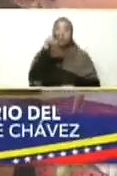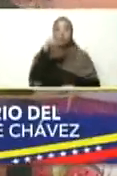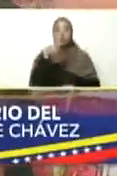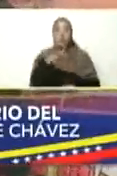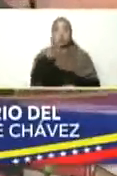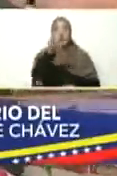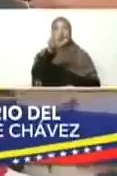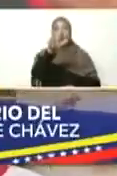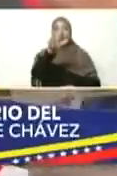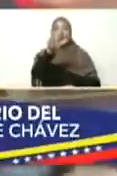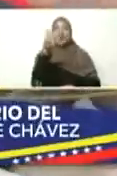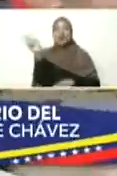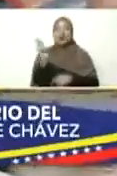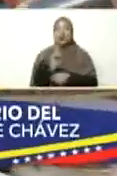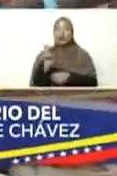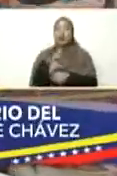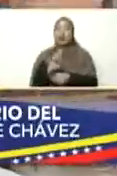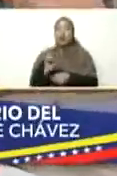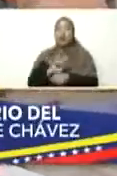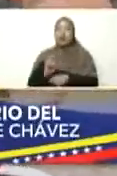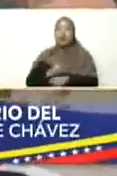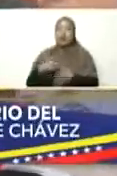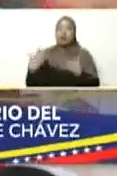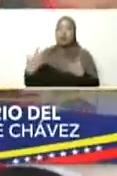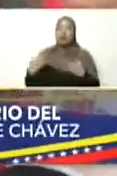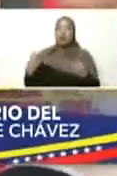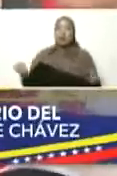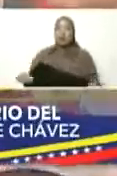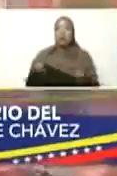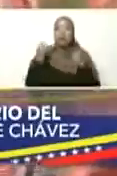las tres, ¡a la carga! ¡Viva Chávez!